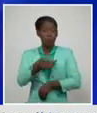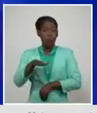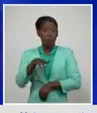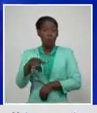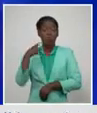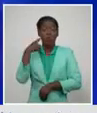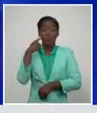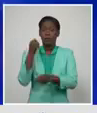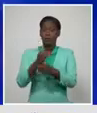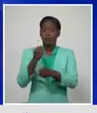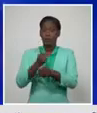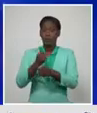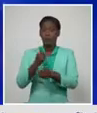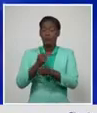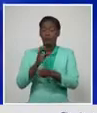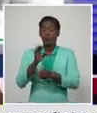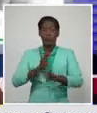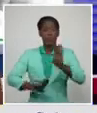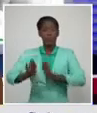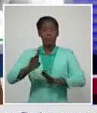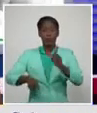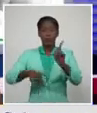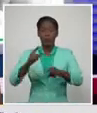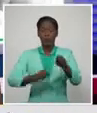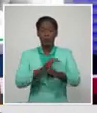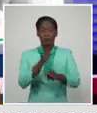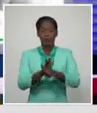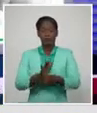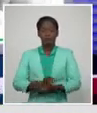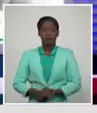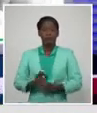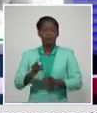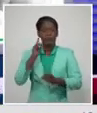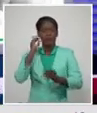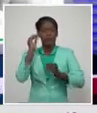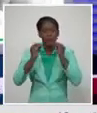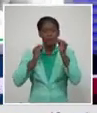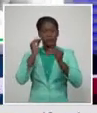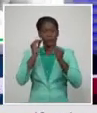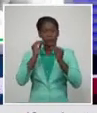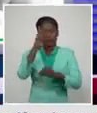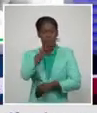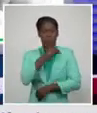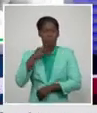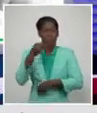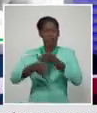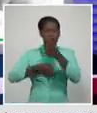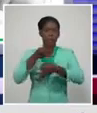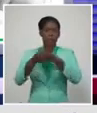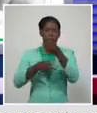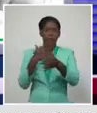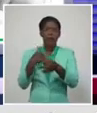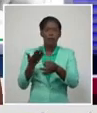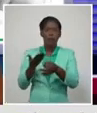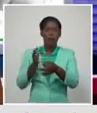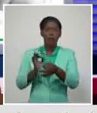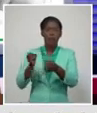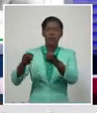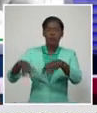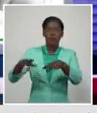en el enfrentamiento a la pandemia. Ha sido el análisis del doctor Francisco Durán García sobre la situación epidemiológica en el